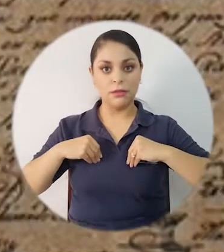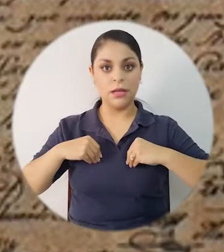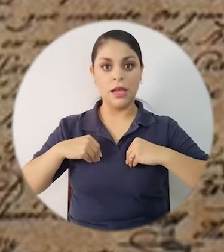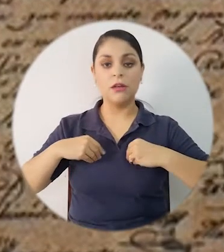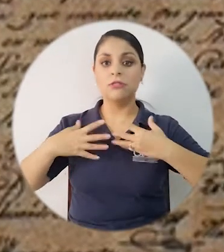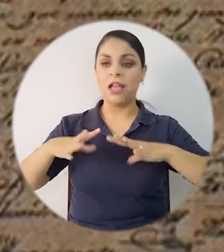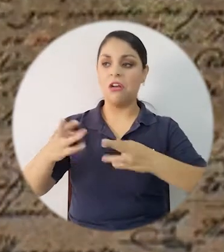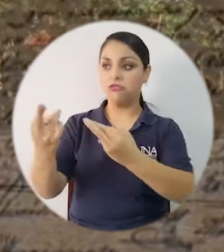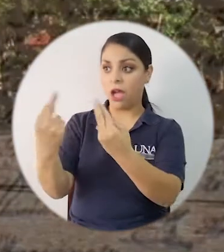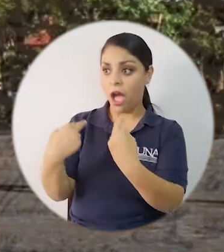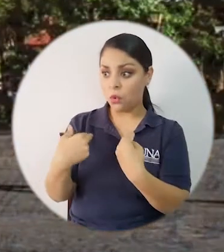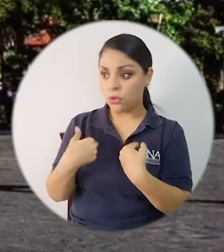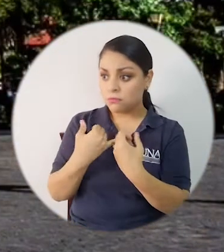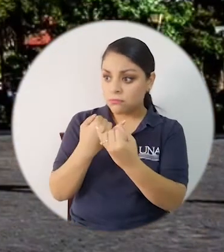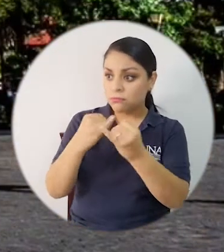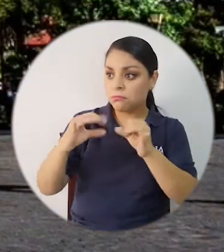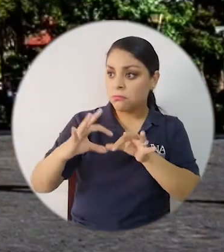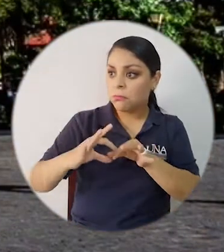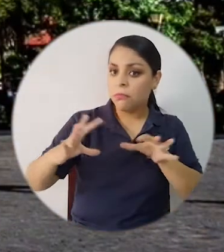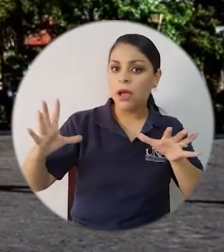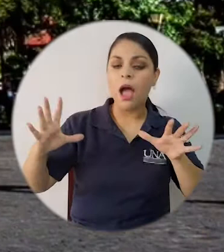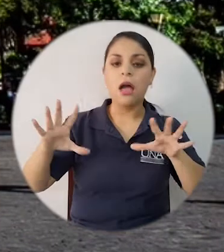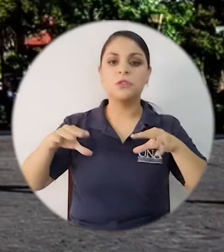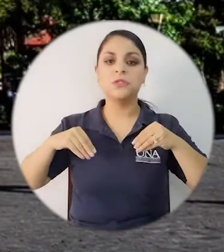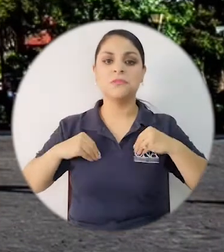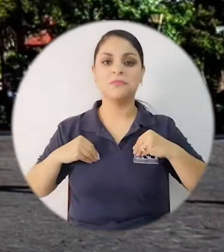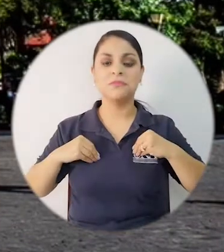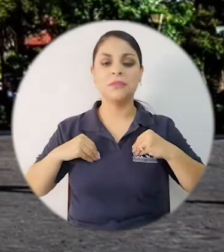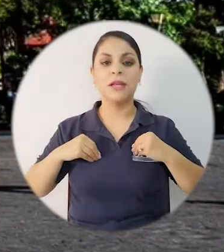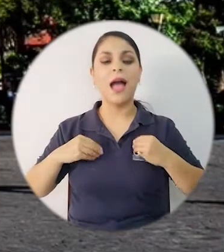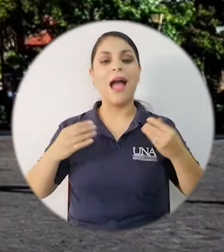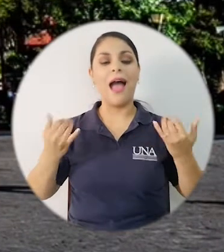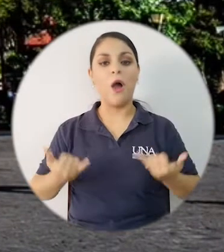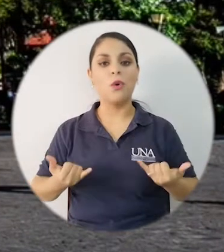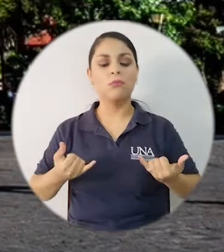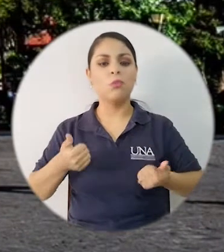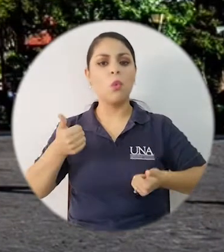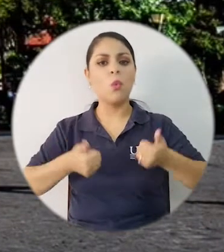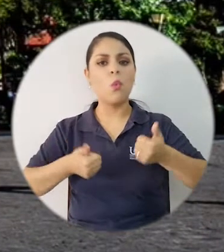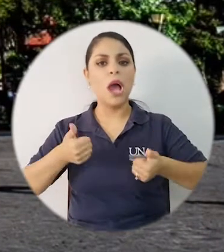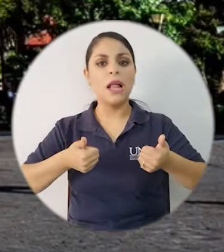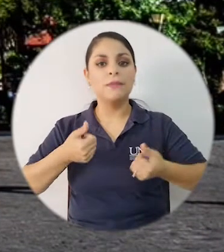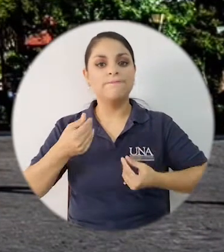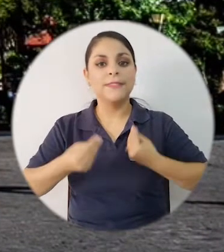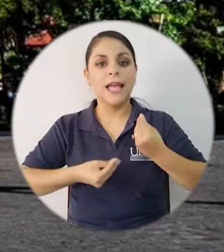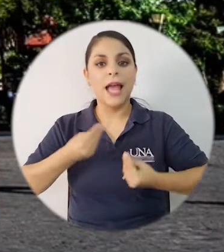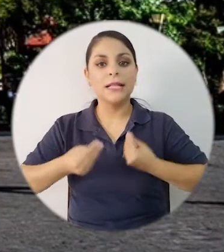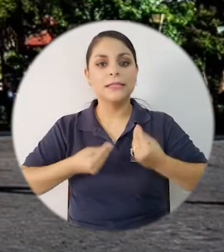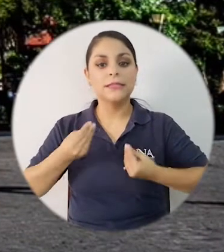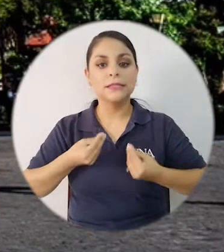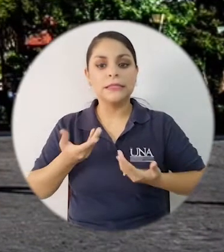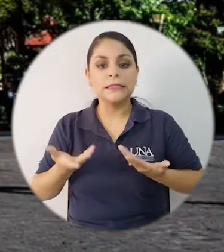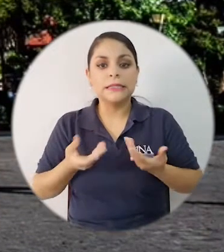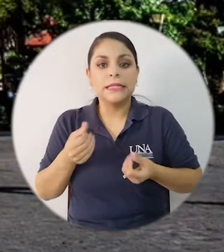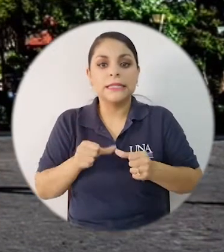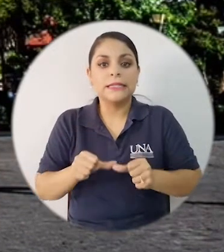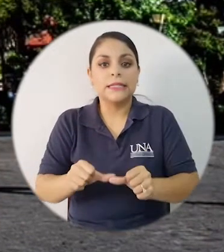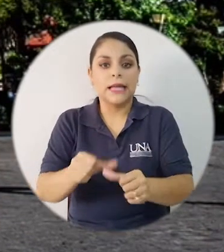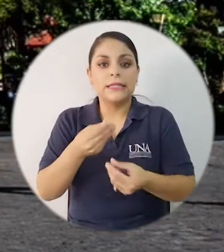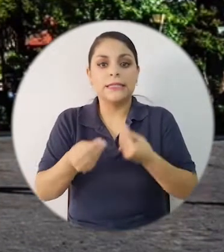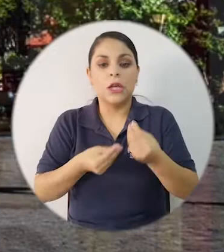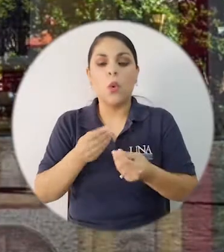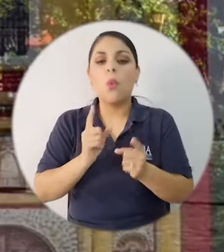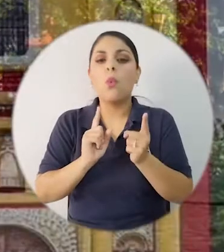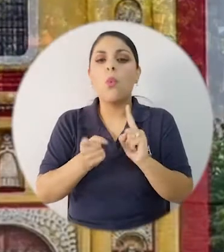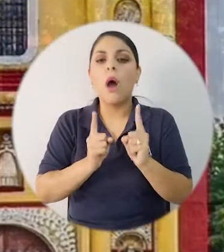acepta, el regalo se acepta, y ahora sí, ¿cuál es la determinación? ¿Cuál es el paso